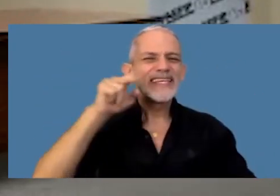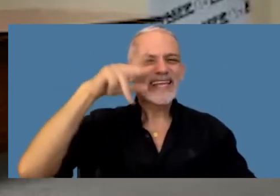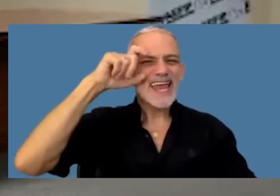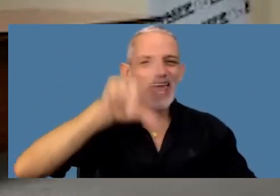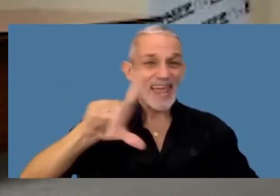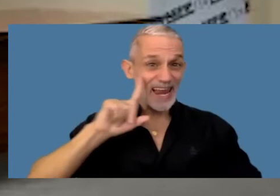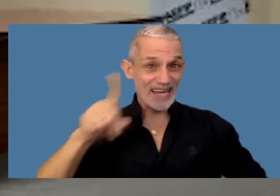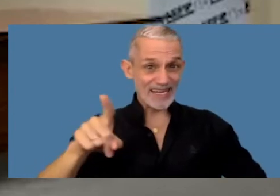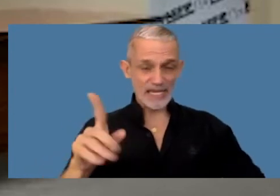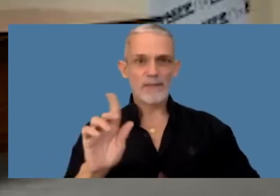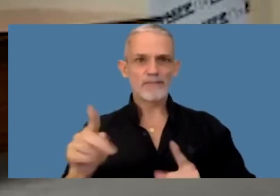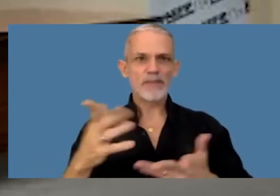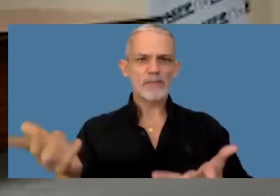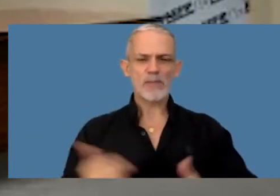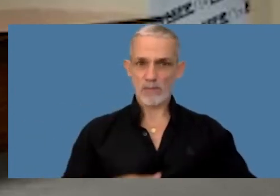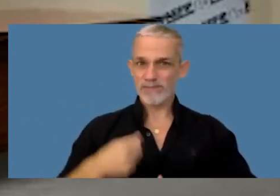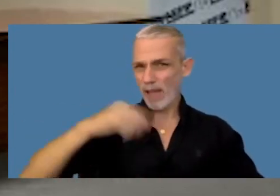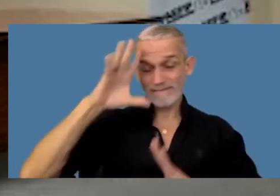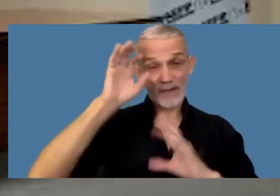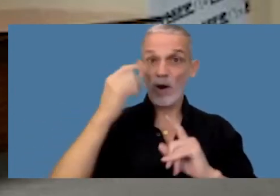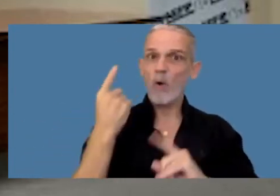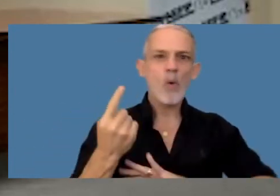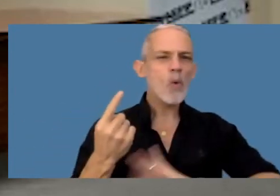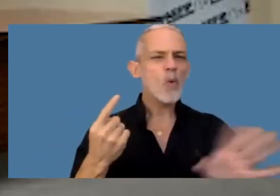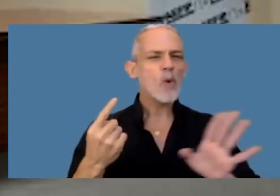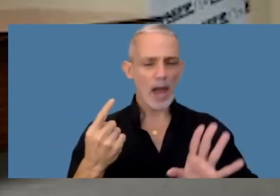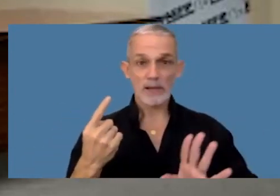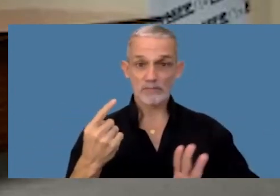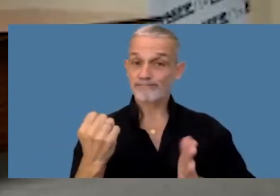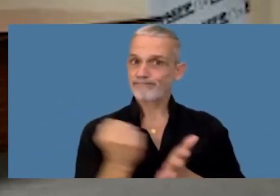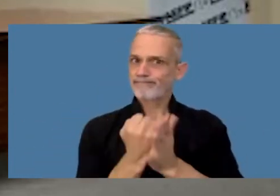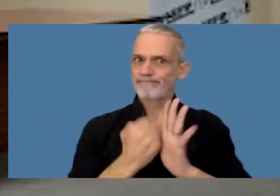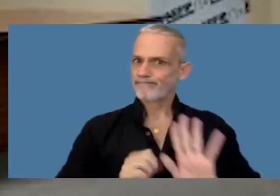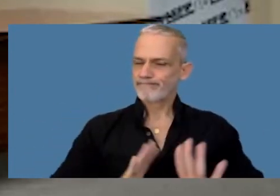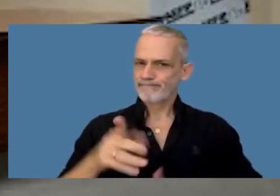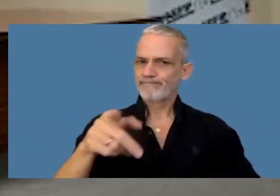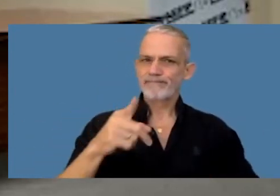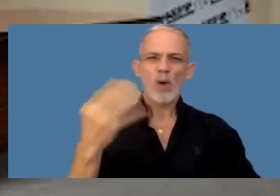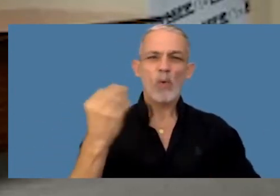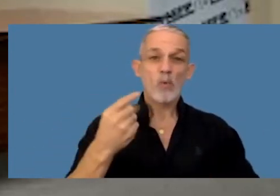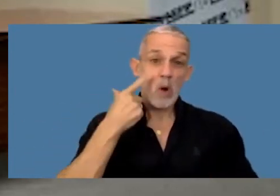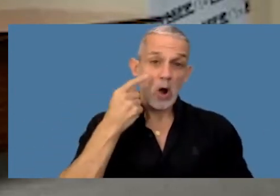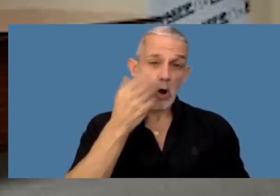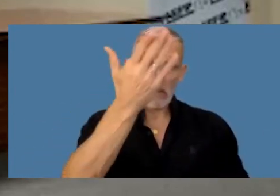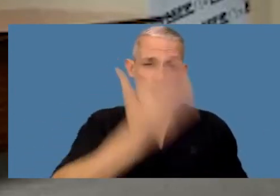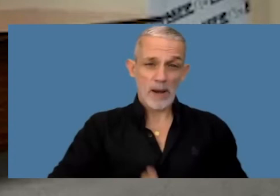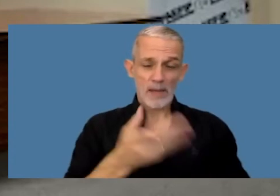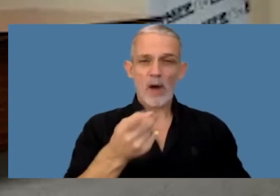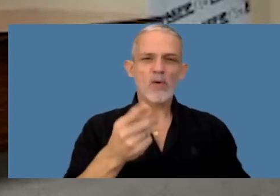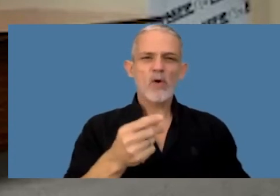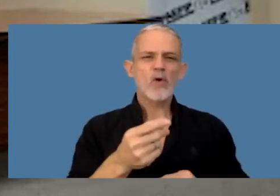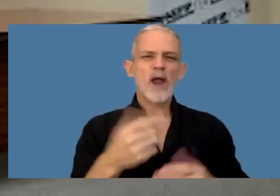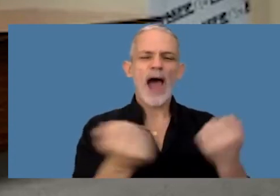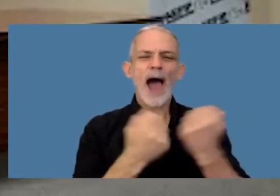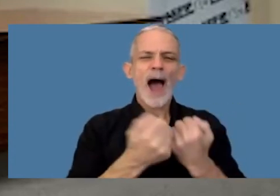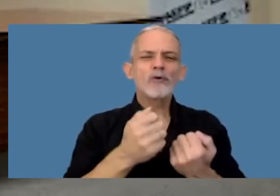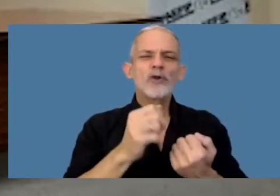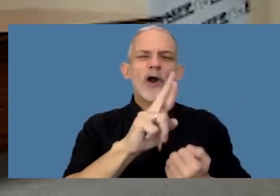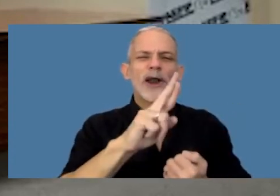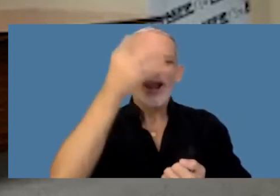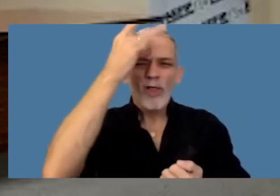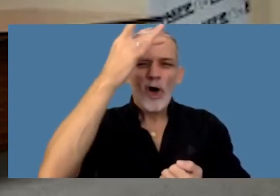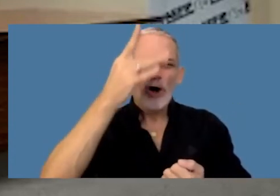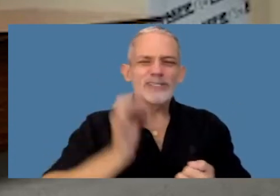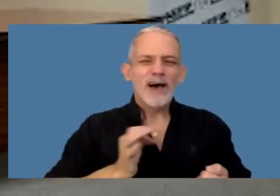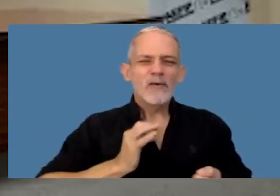situaciones como, recuerdo siempre una, que en un momento a un señor que tiene un Renault 12 modelo 70, se lo